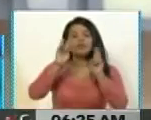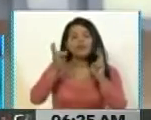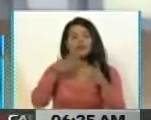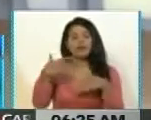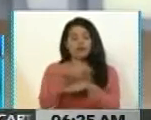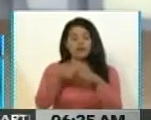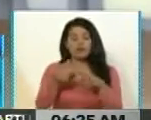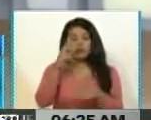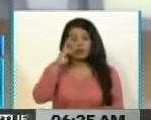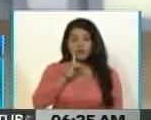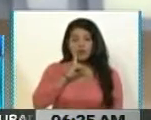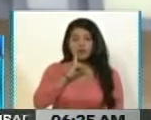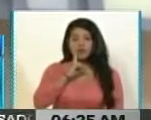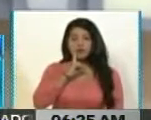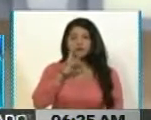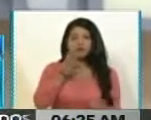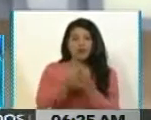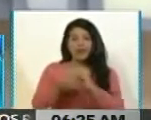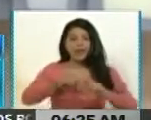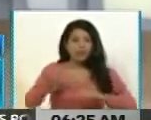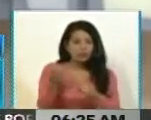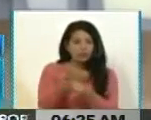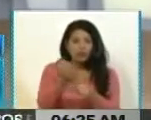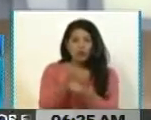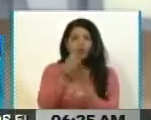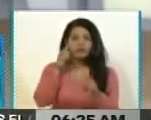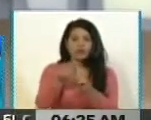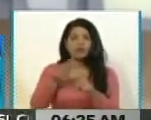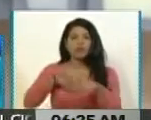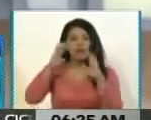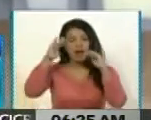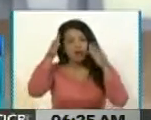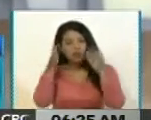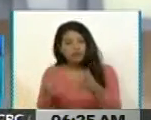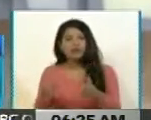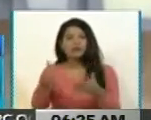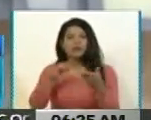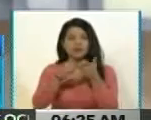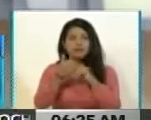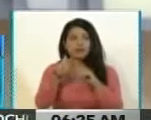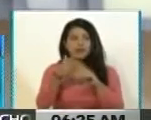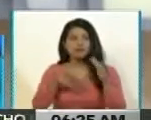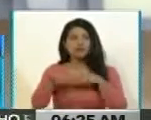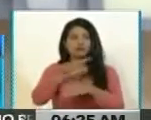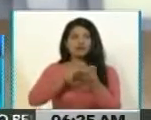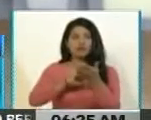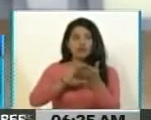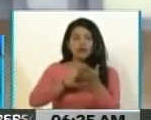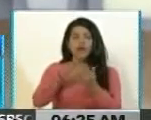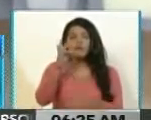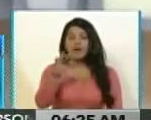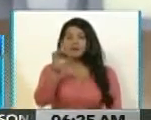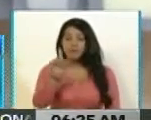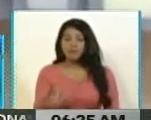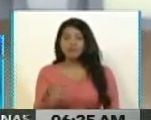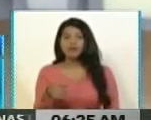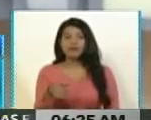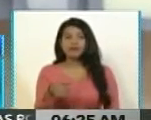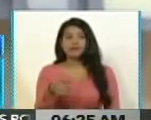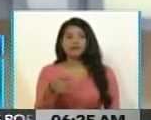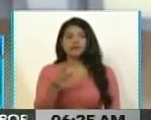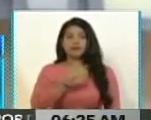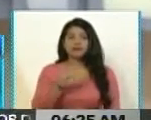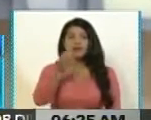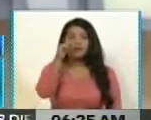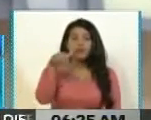gobierno bolivariano en gestión para abordar la crisis y para superarla, sino también lo que ha hecho el